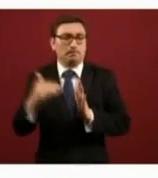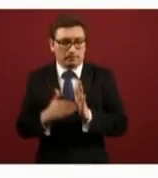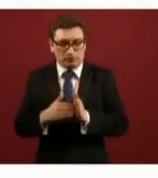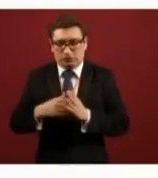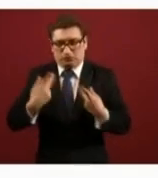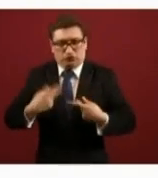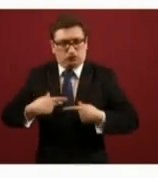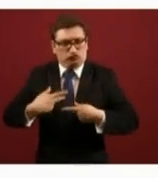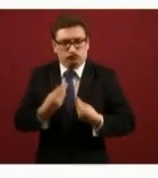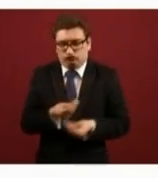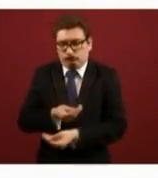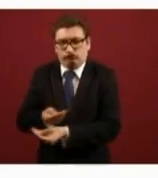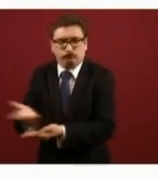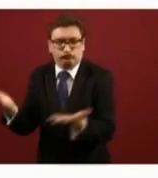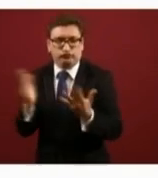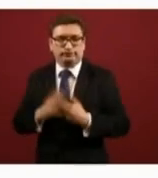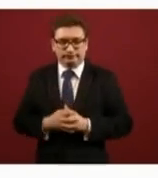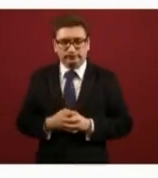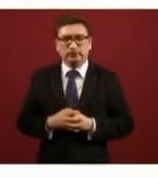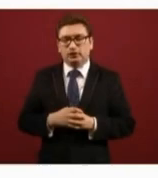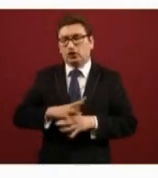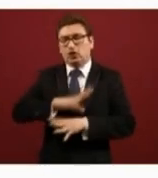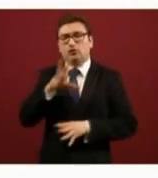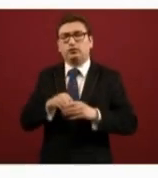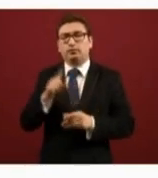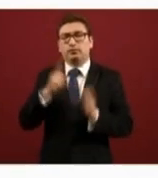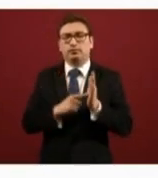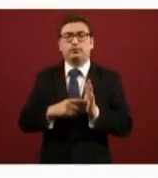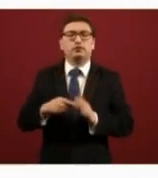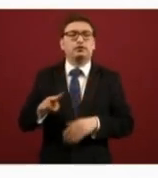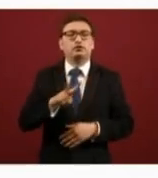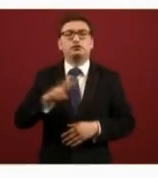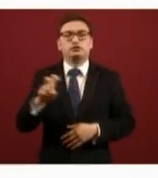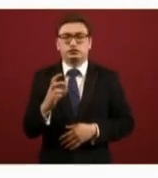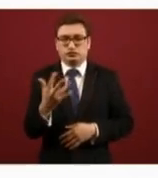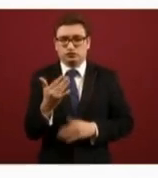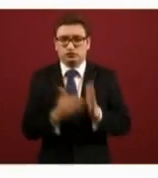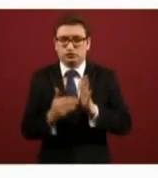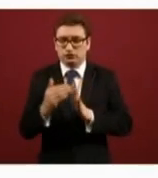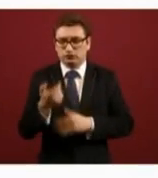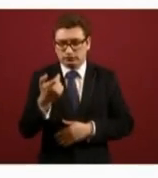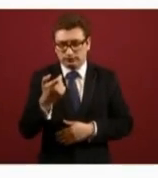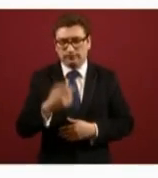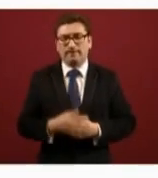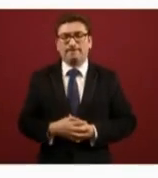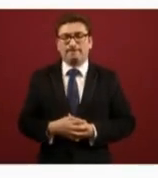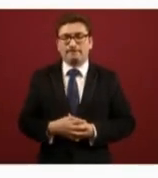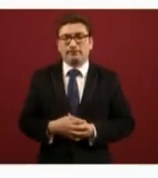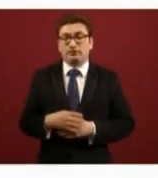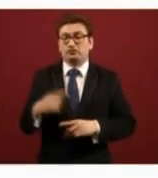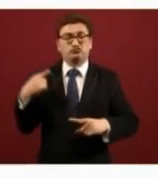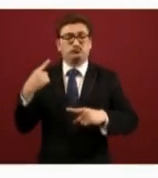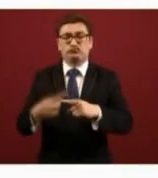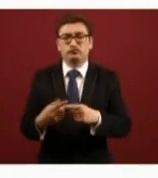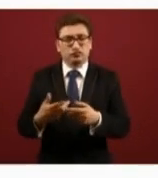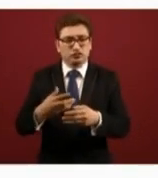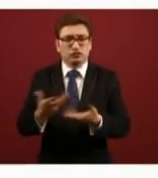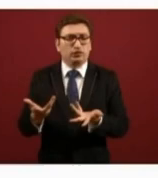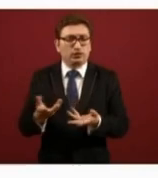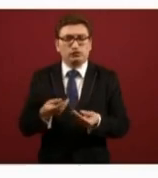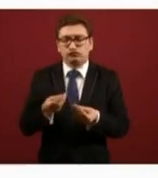pequeños productores de café con una dispersión total de 1.250 millones de pesos, y a la fecha se han